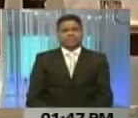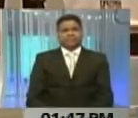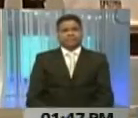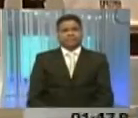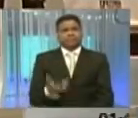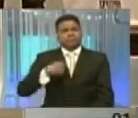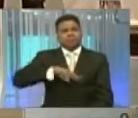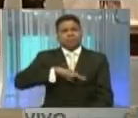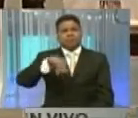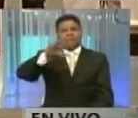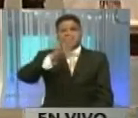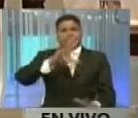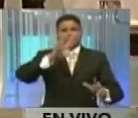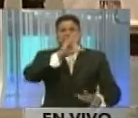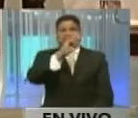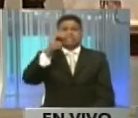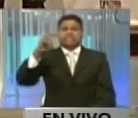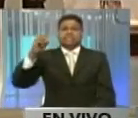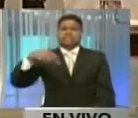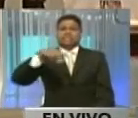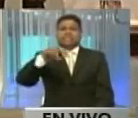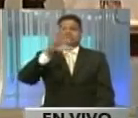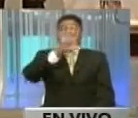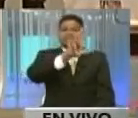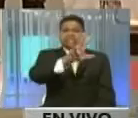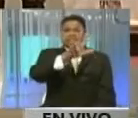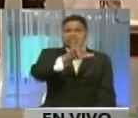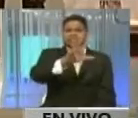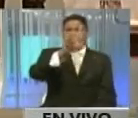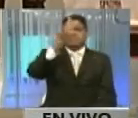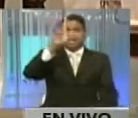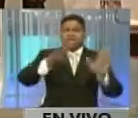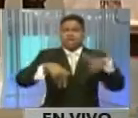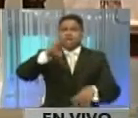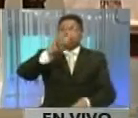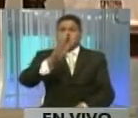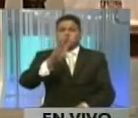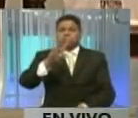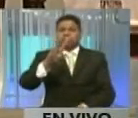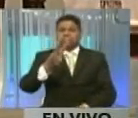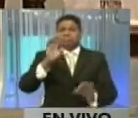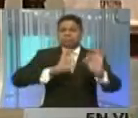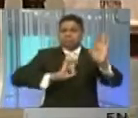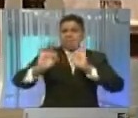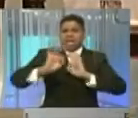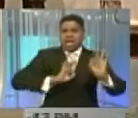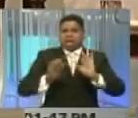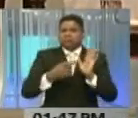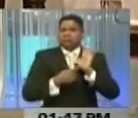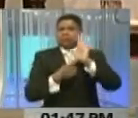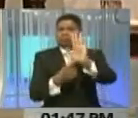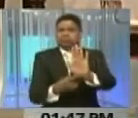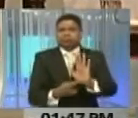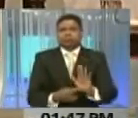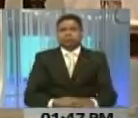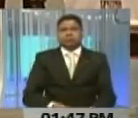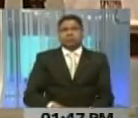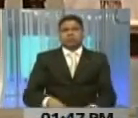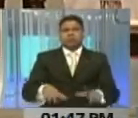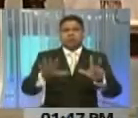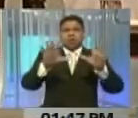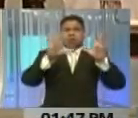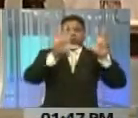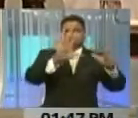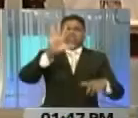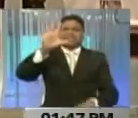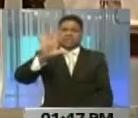tener 312 funciones teatrales en nuestras salas y en nuestros espacios abiertos, 85